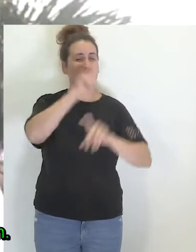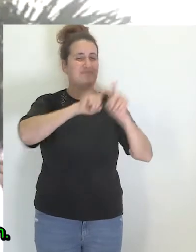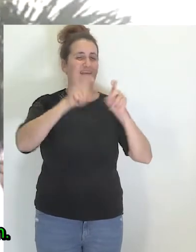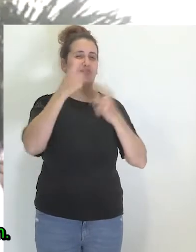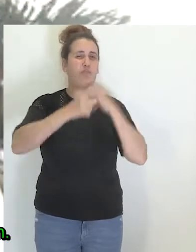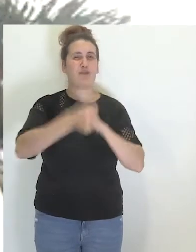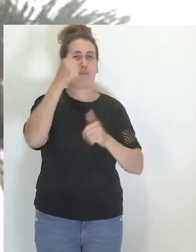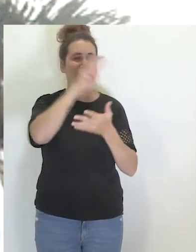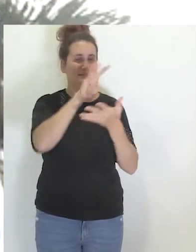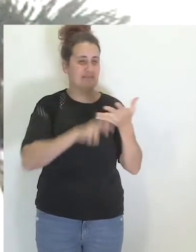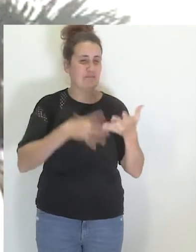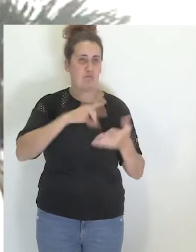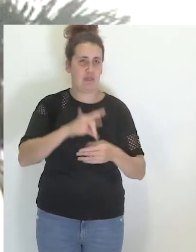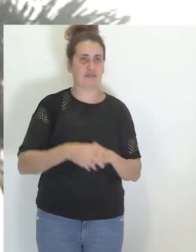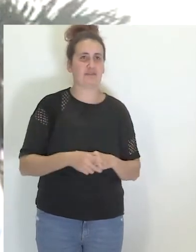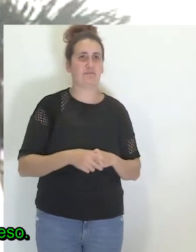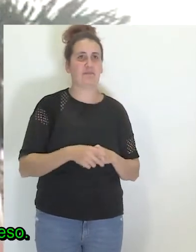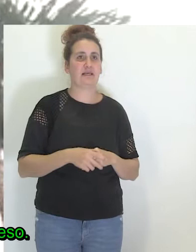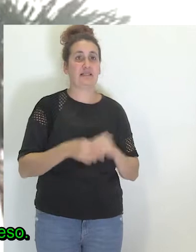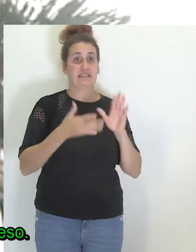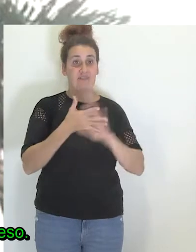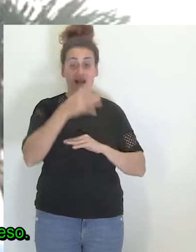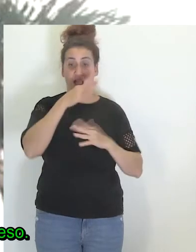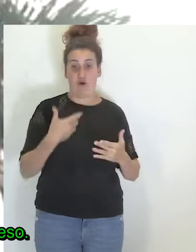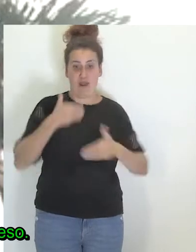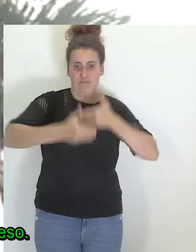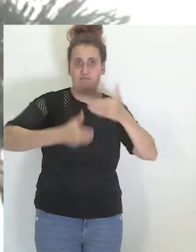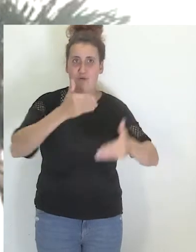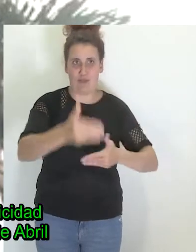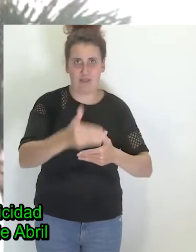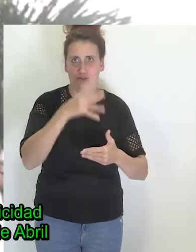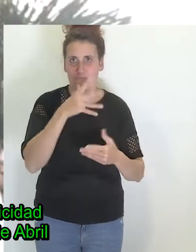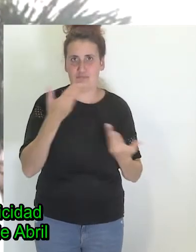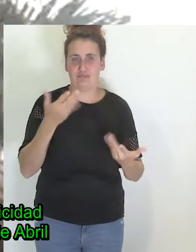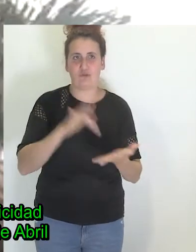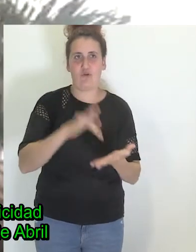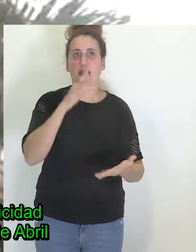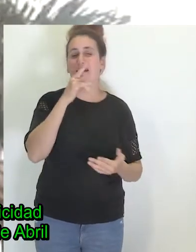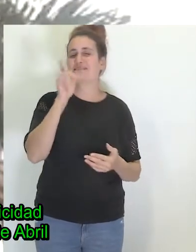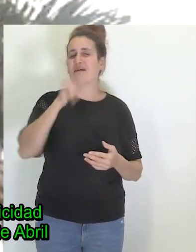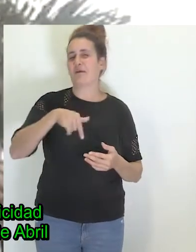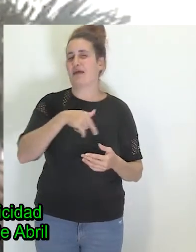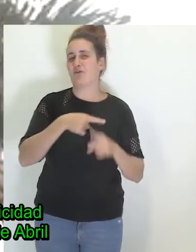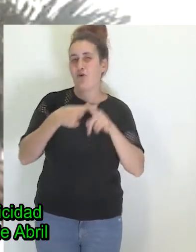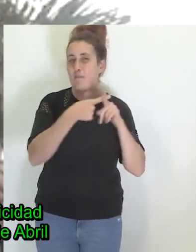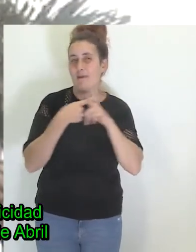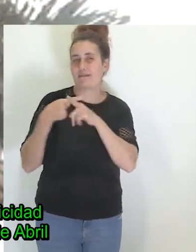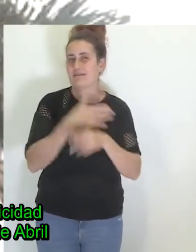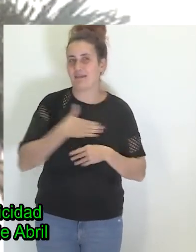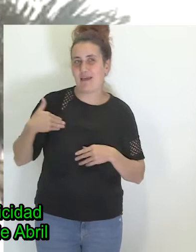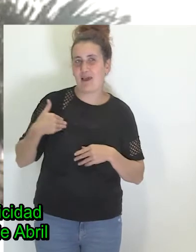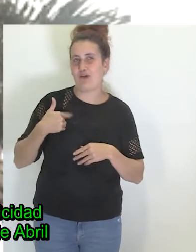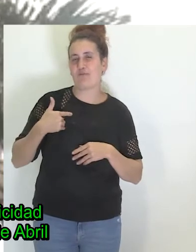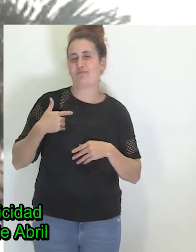poco más de información. Así que estamos en este proceso. También quiero compartir mi